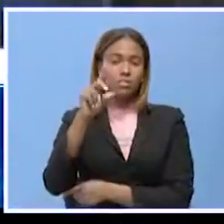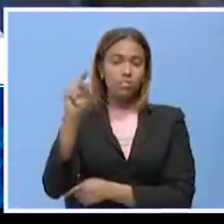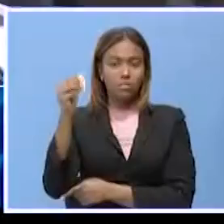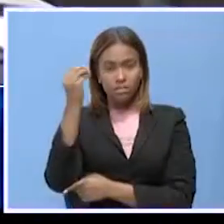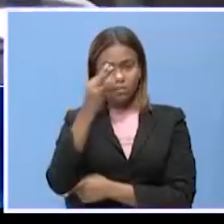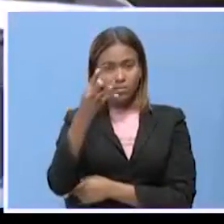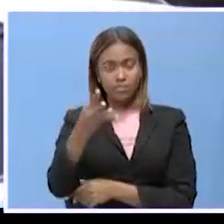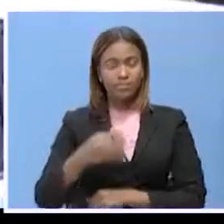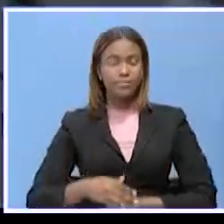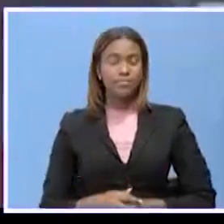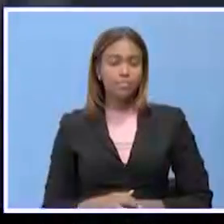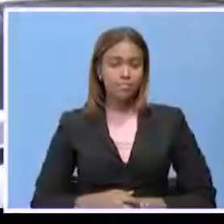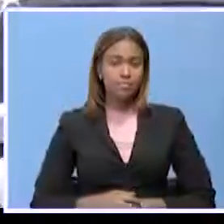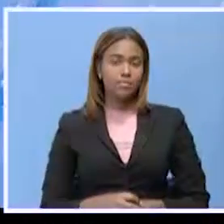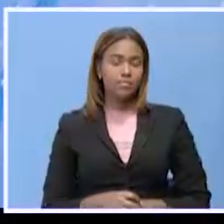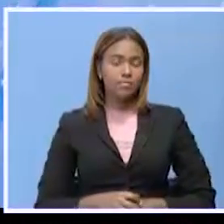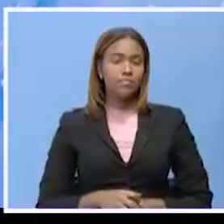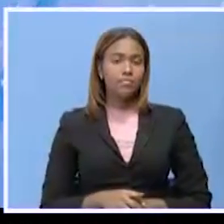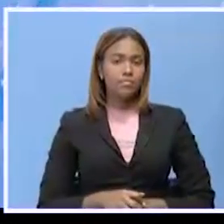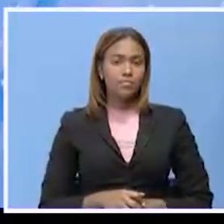Noticias, Gioconda Paulino.